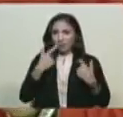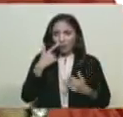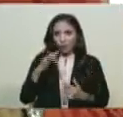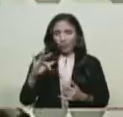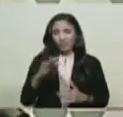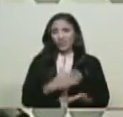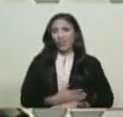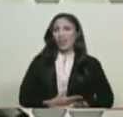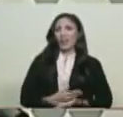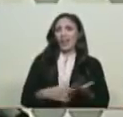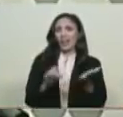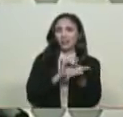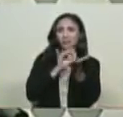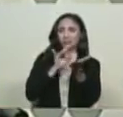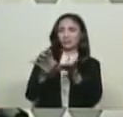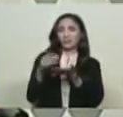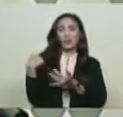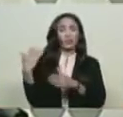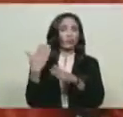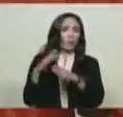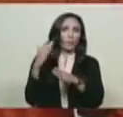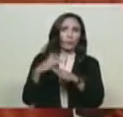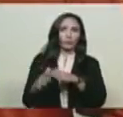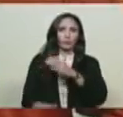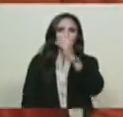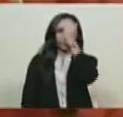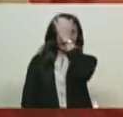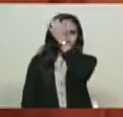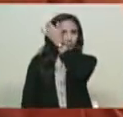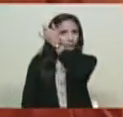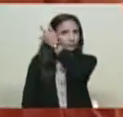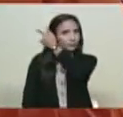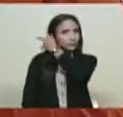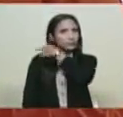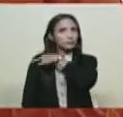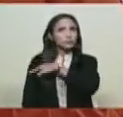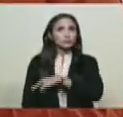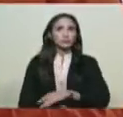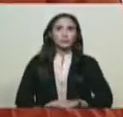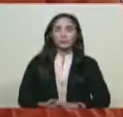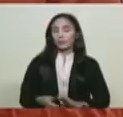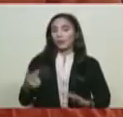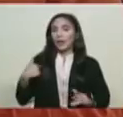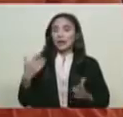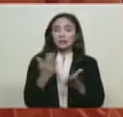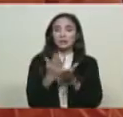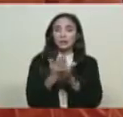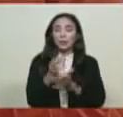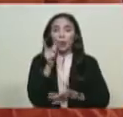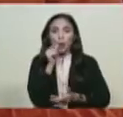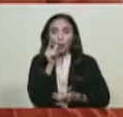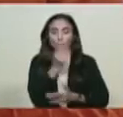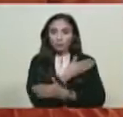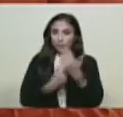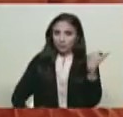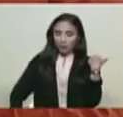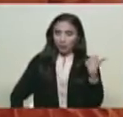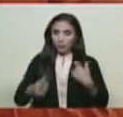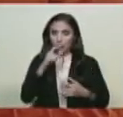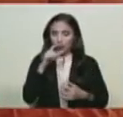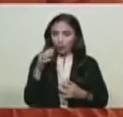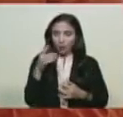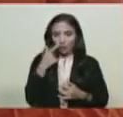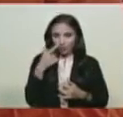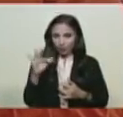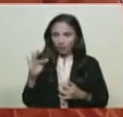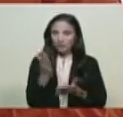Venezuela. Macron, ¿qué ha dicho Macron? Bueno, ha repetido lo que la ultraderecha en el mundo repite.